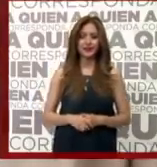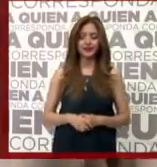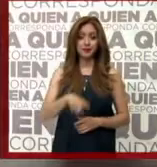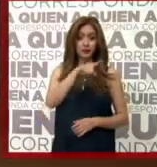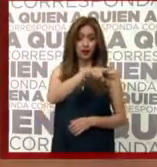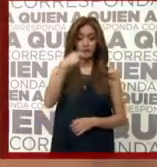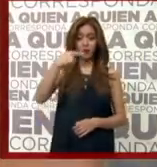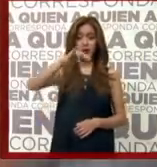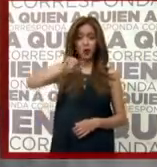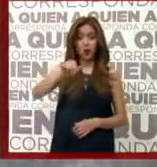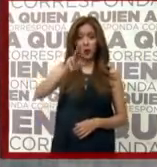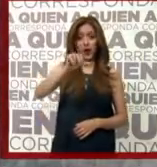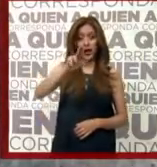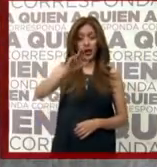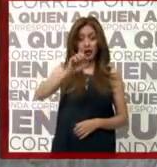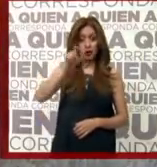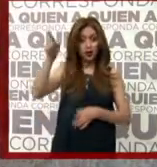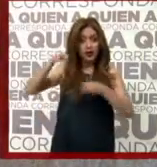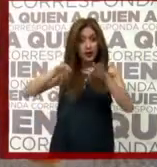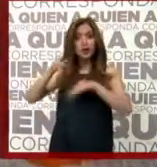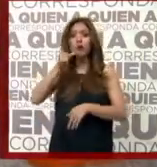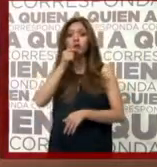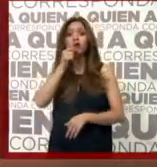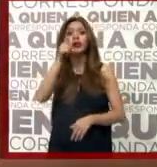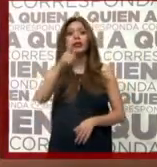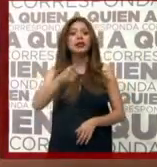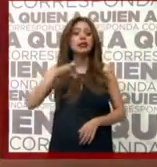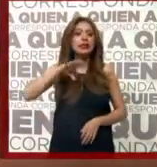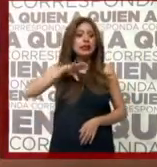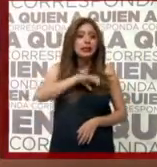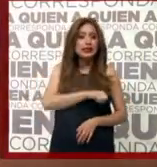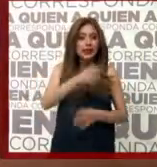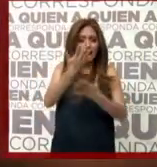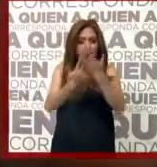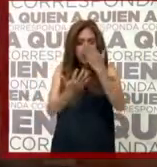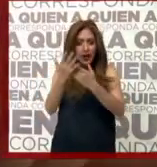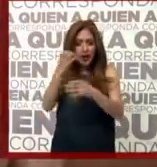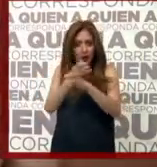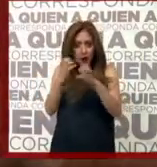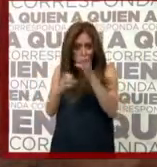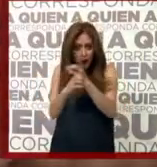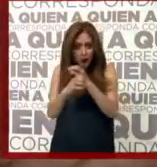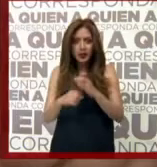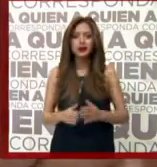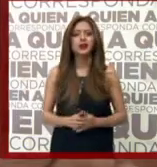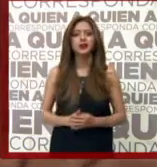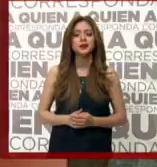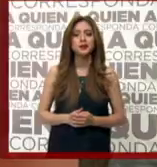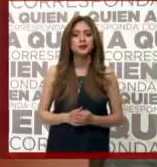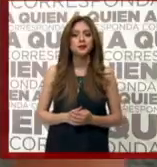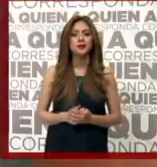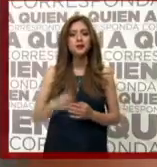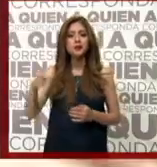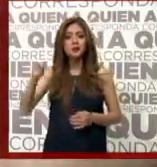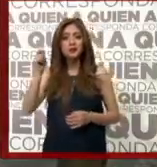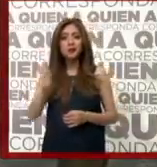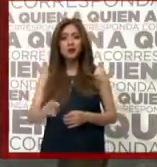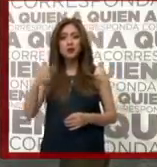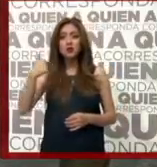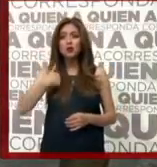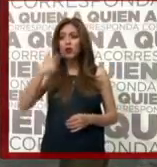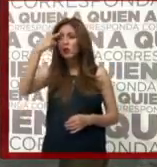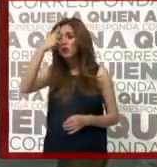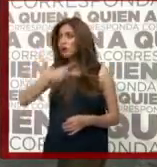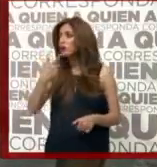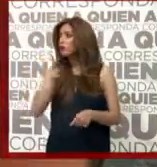Juan Carlos Vergara es un guardia de seguridad aficionado de las manualidades. En el tiempo que muchas veces, por ejemplo, a las noches hay que velar, ¿no? Uno